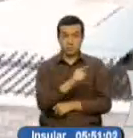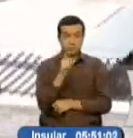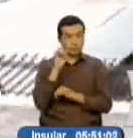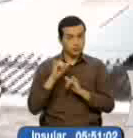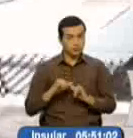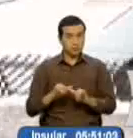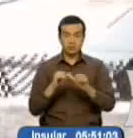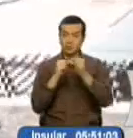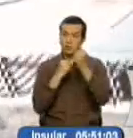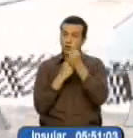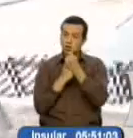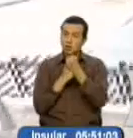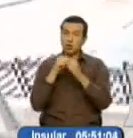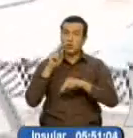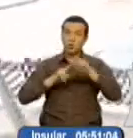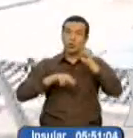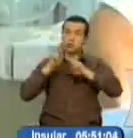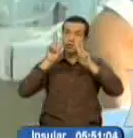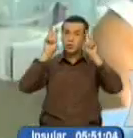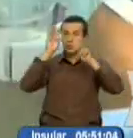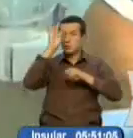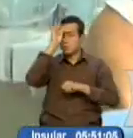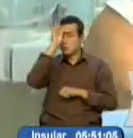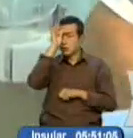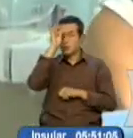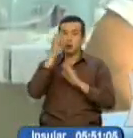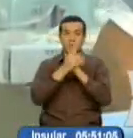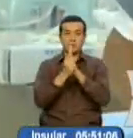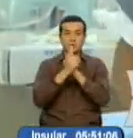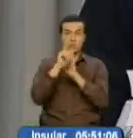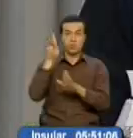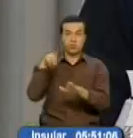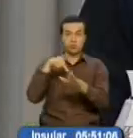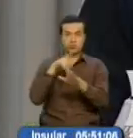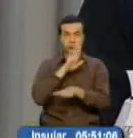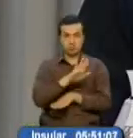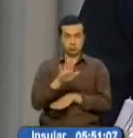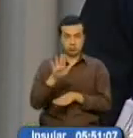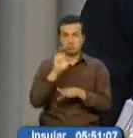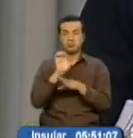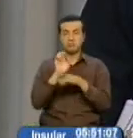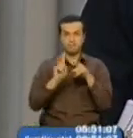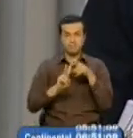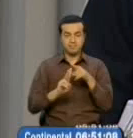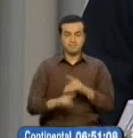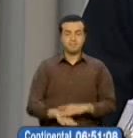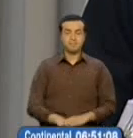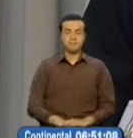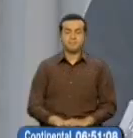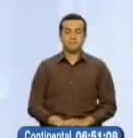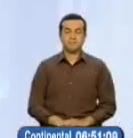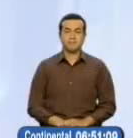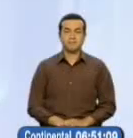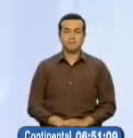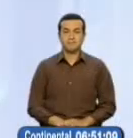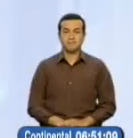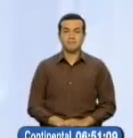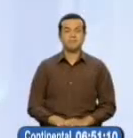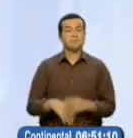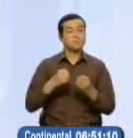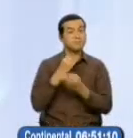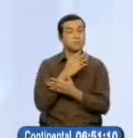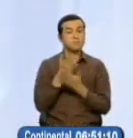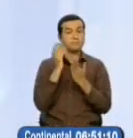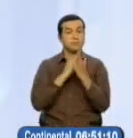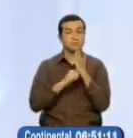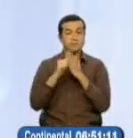continuar fortaleciendo la infraestructura sanitaria y capacitando al talento humano. César García, Ecuador TV. Y le contamos también que